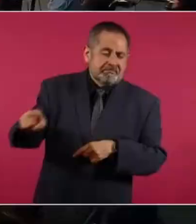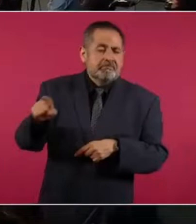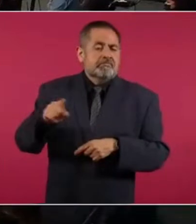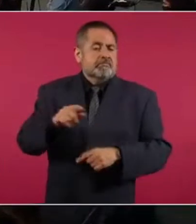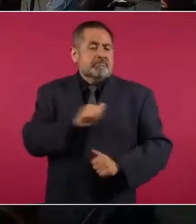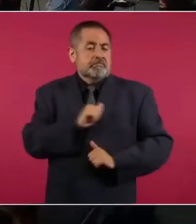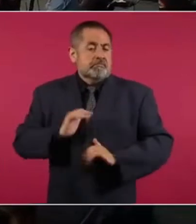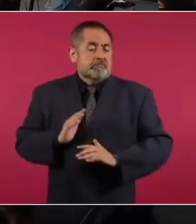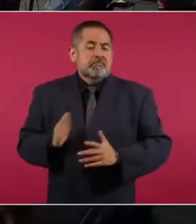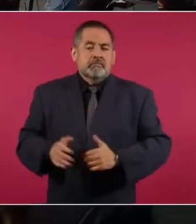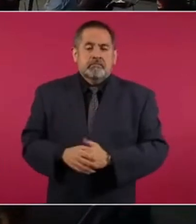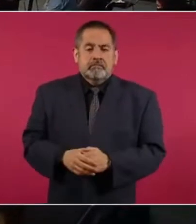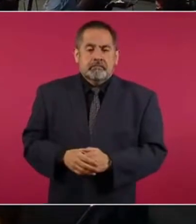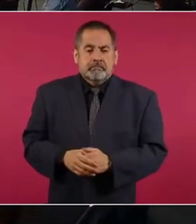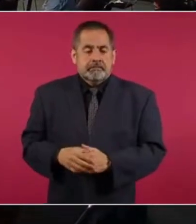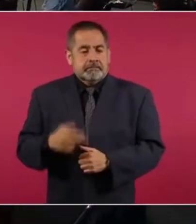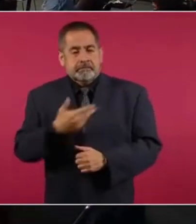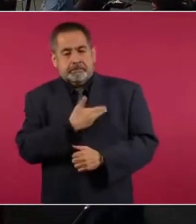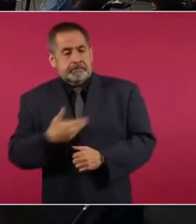Aquí se